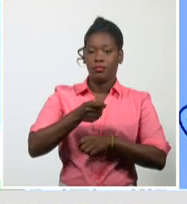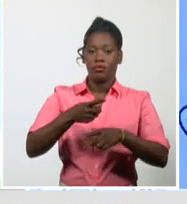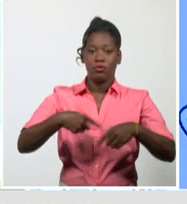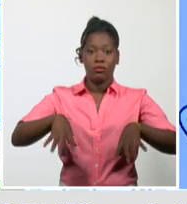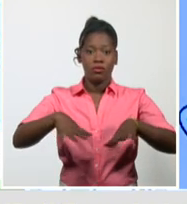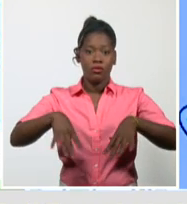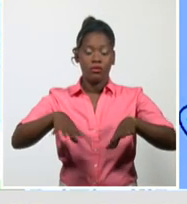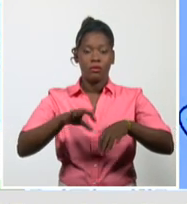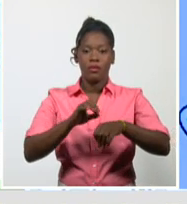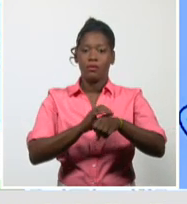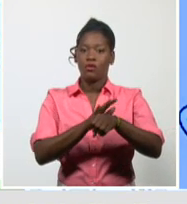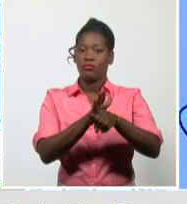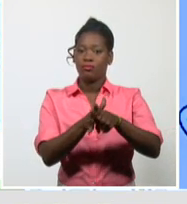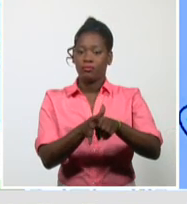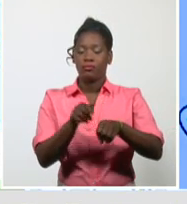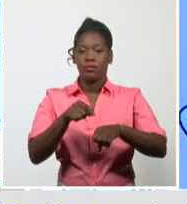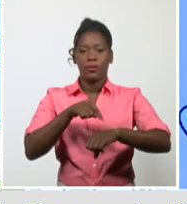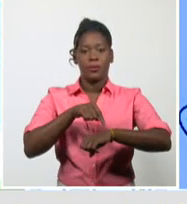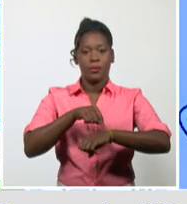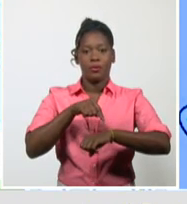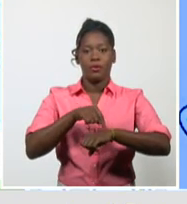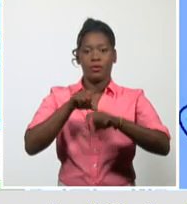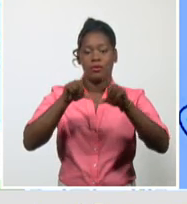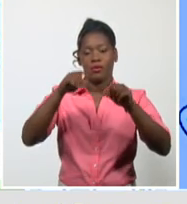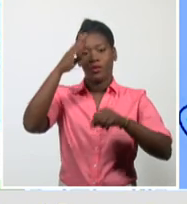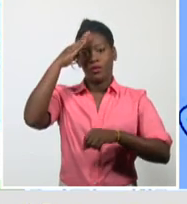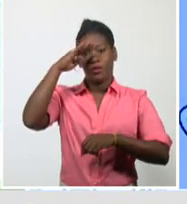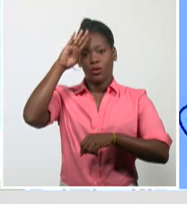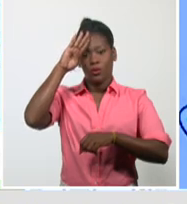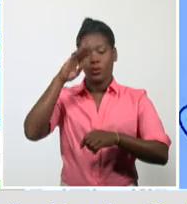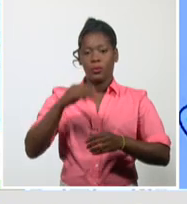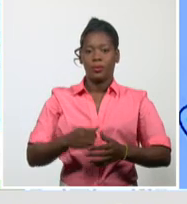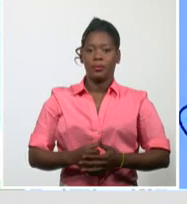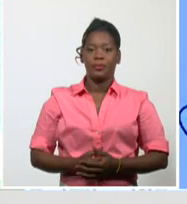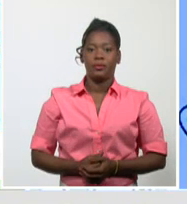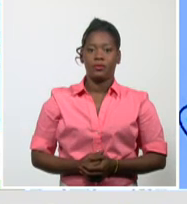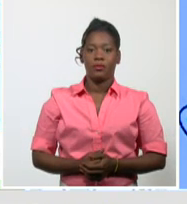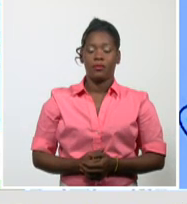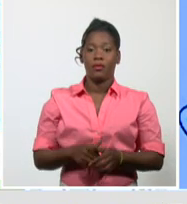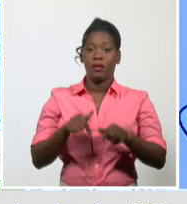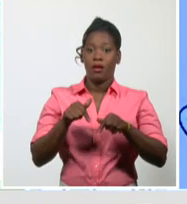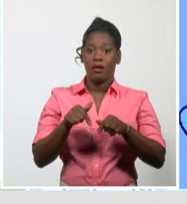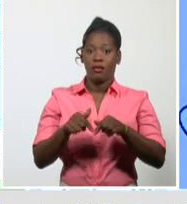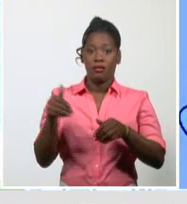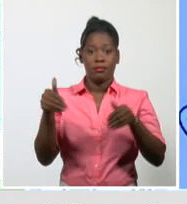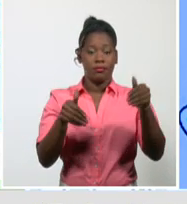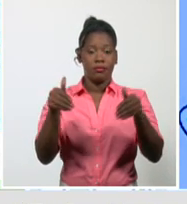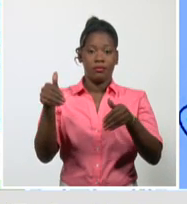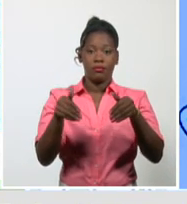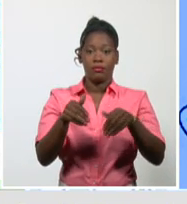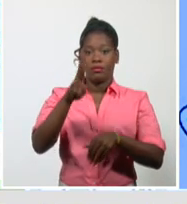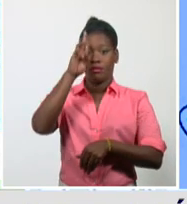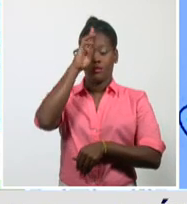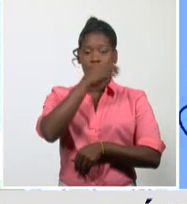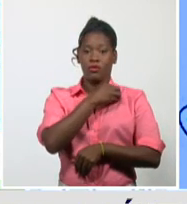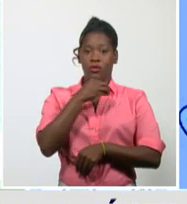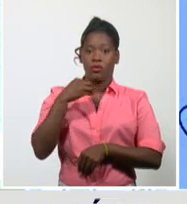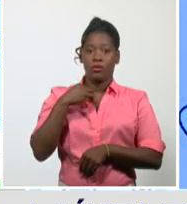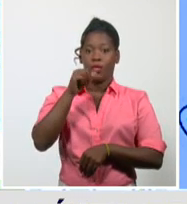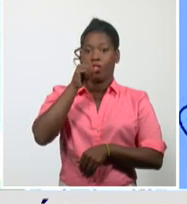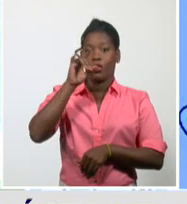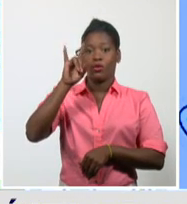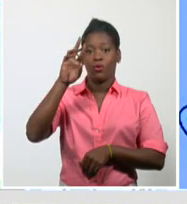situación epidemiológica del país frente a la COVID-19. Nos acompaña, como ya es habitual, el doctor Francisco Durán García, director